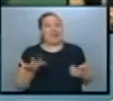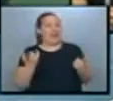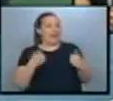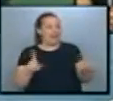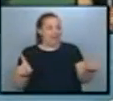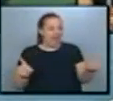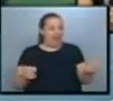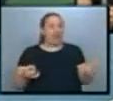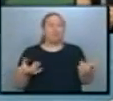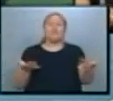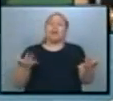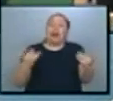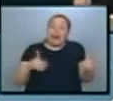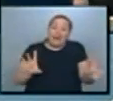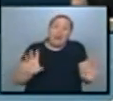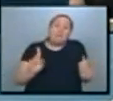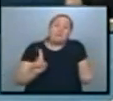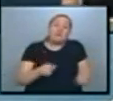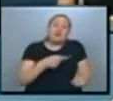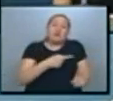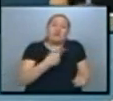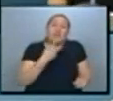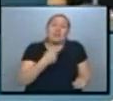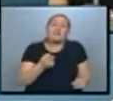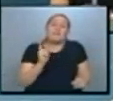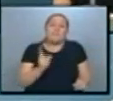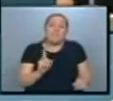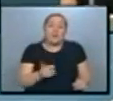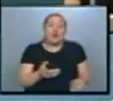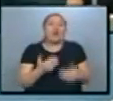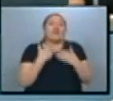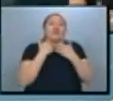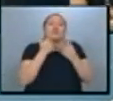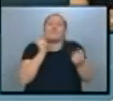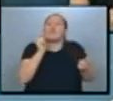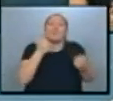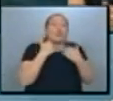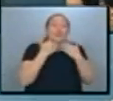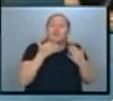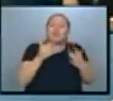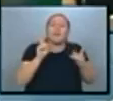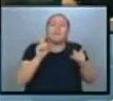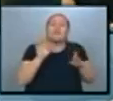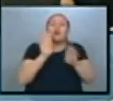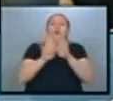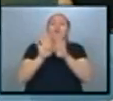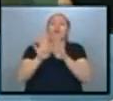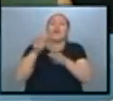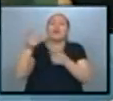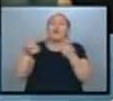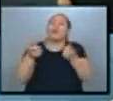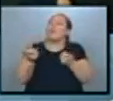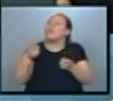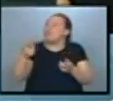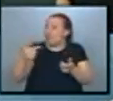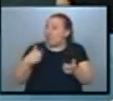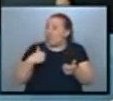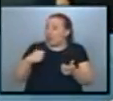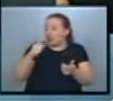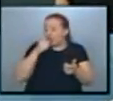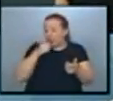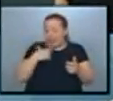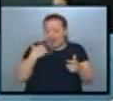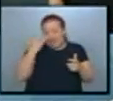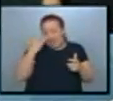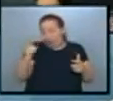Es raro, ¿verdad? Pero eso es lo que declararon. Y que tampoco saben quién es. Lo contrataron en la puerta del boliche y dijeron, nosotros tomamos